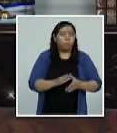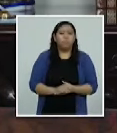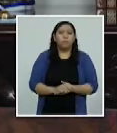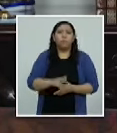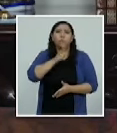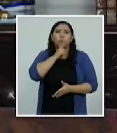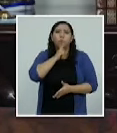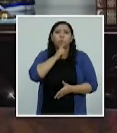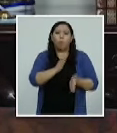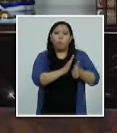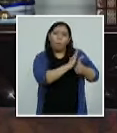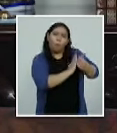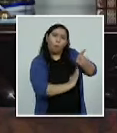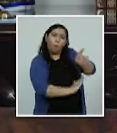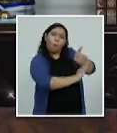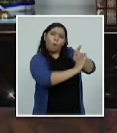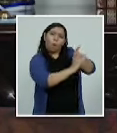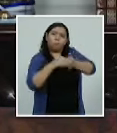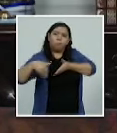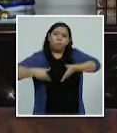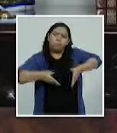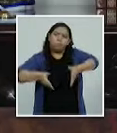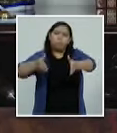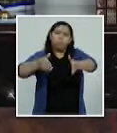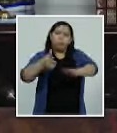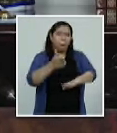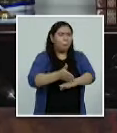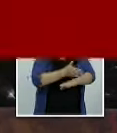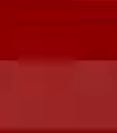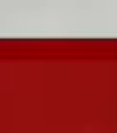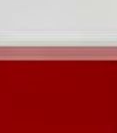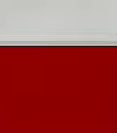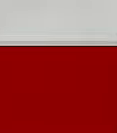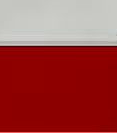carretero de la región, que es eje importante del gran centro logístico en